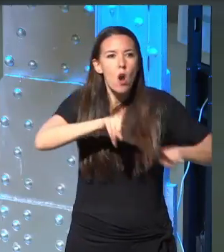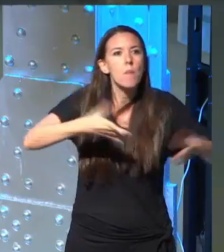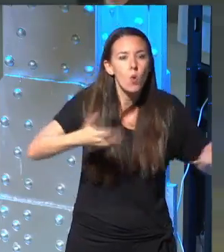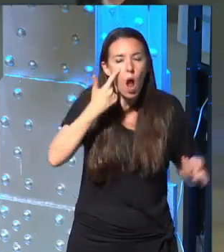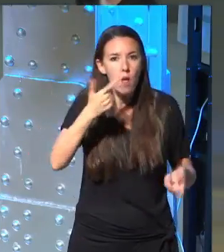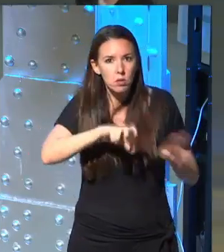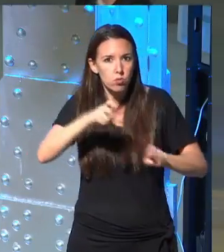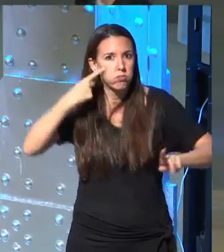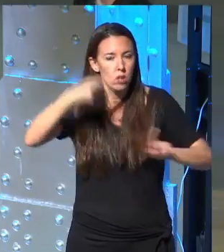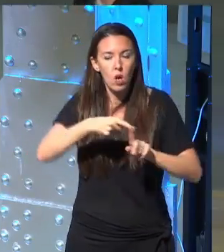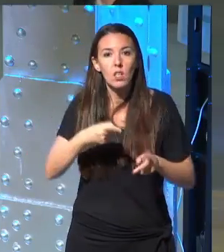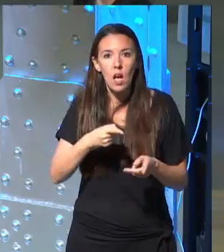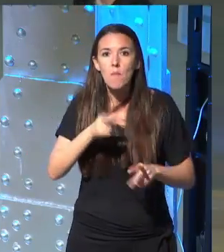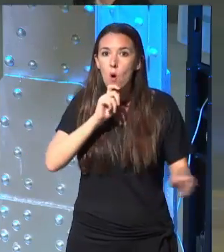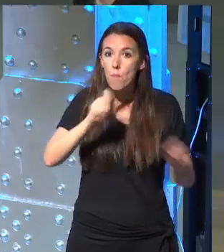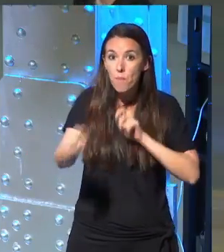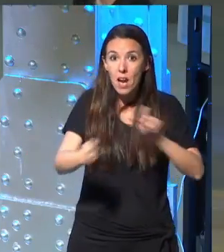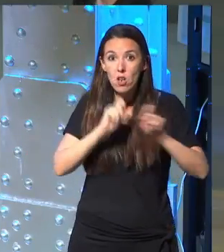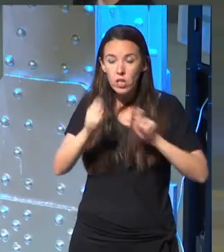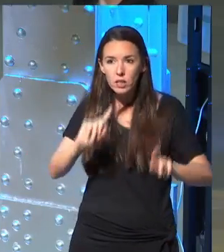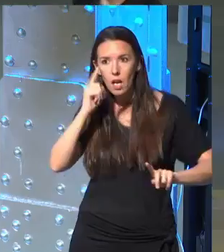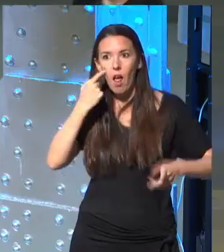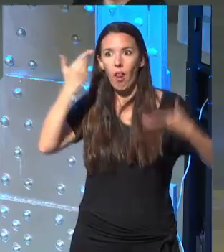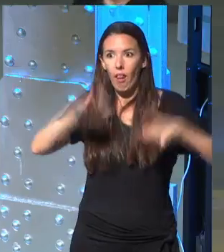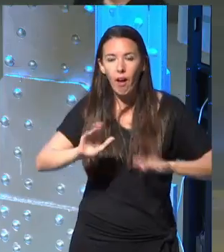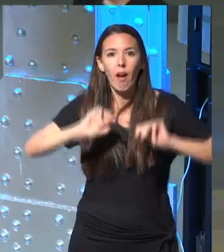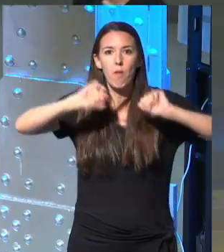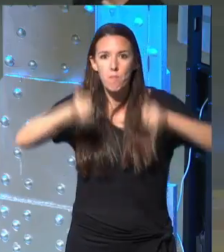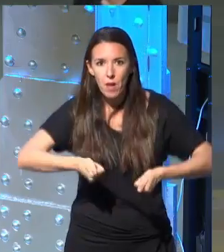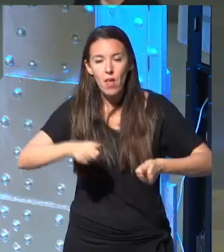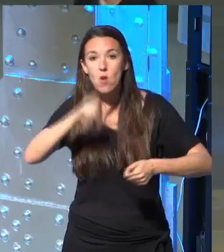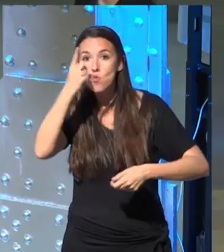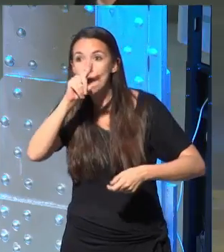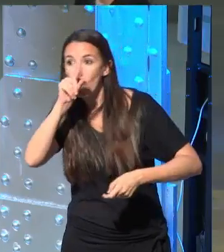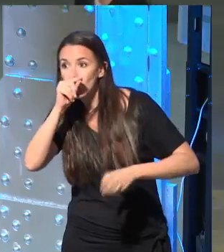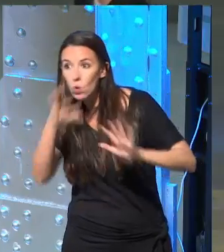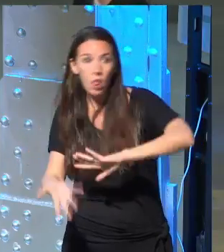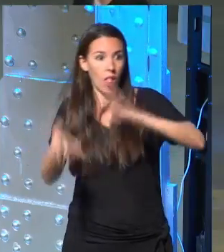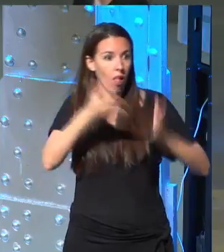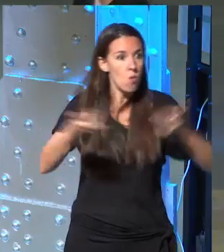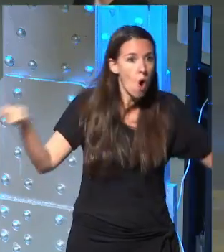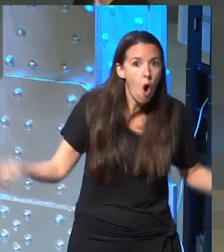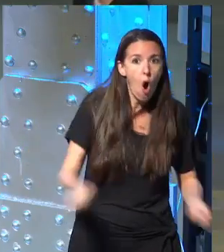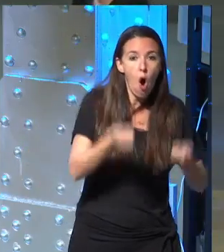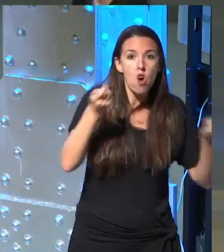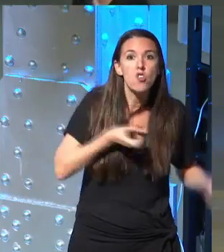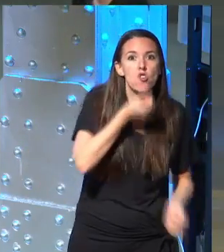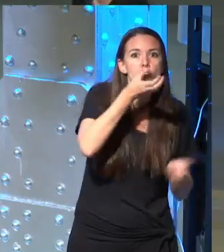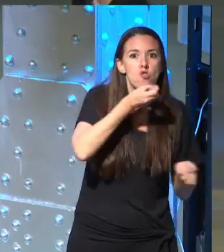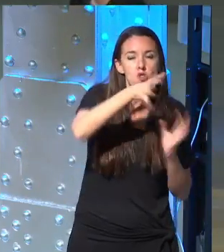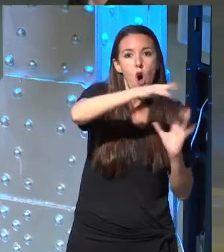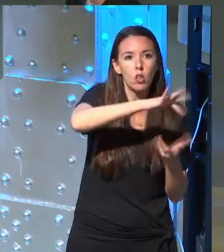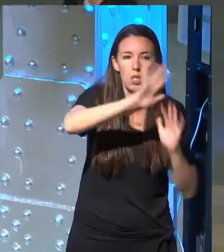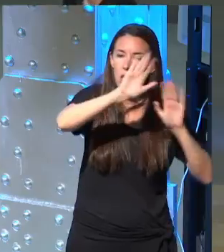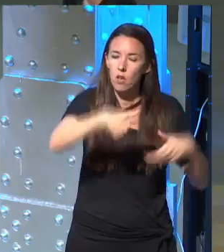antes y después de que entraron los periodistas en Twitter. Cuando lo descubrieron y empezaron a convertir un tuit de alguien en una noticia, se empezó a volver todo. Hay un antes y